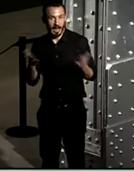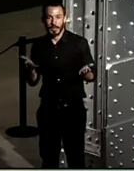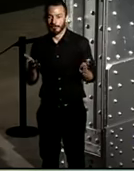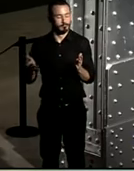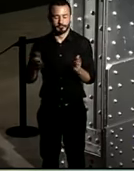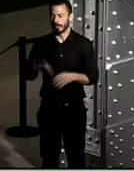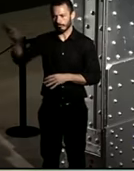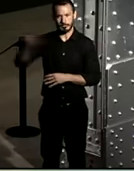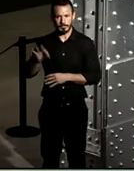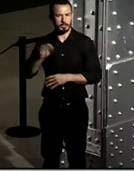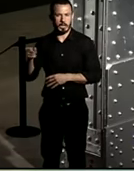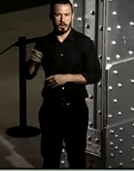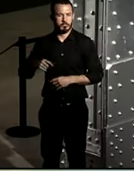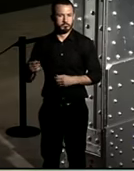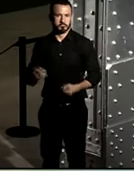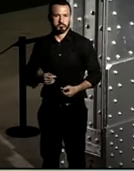va a lo que sea.